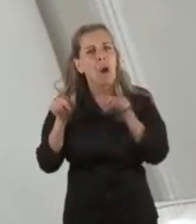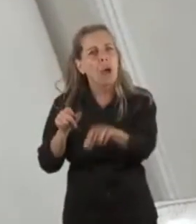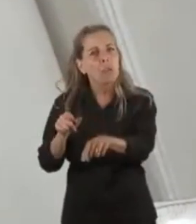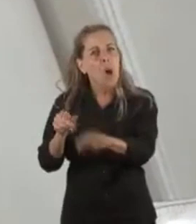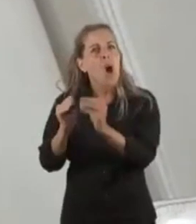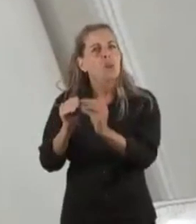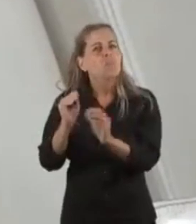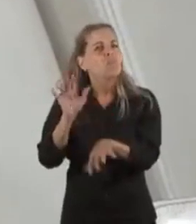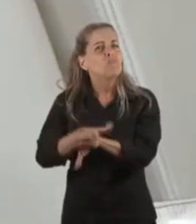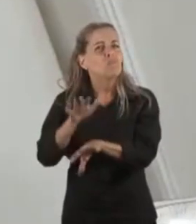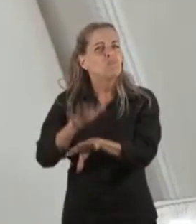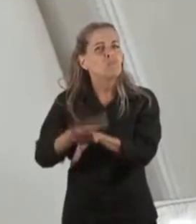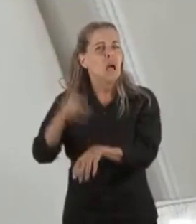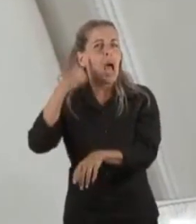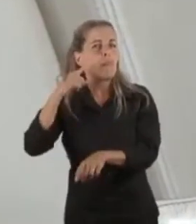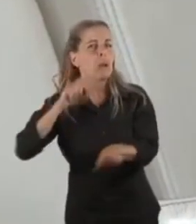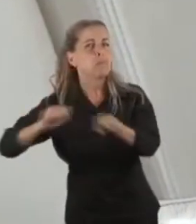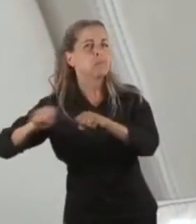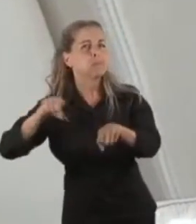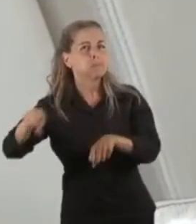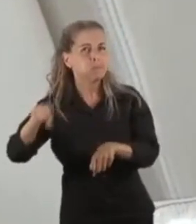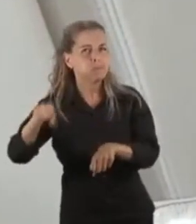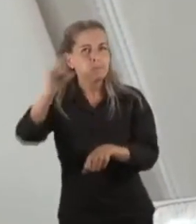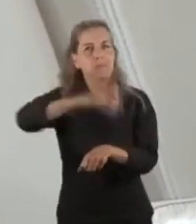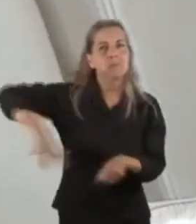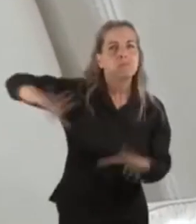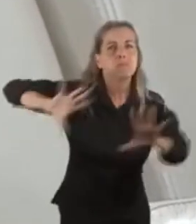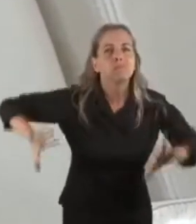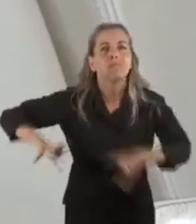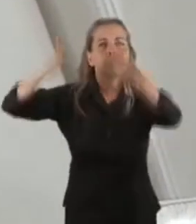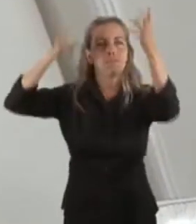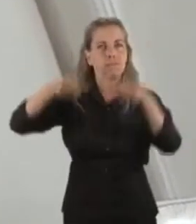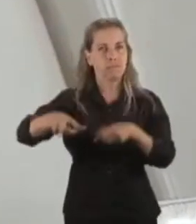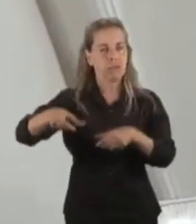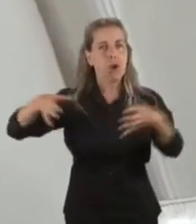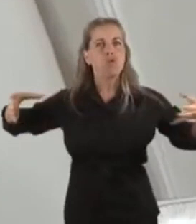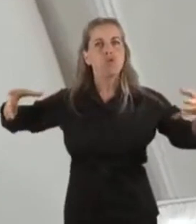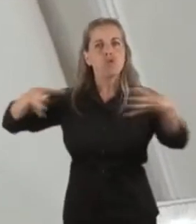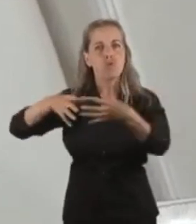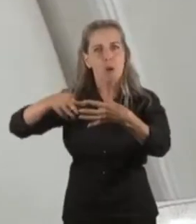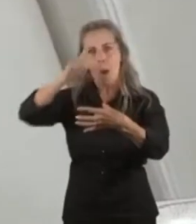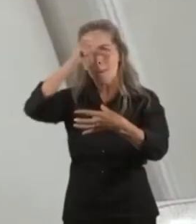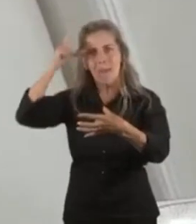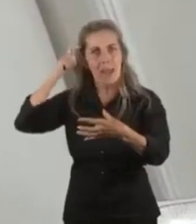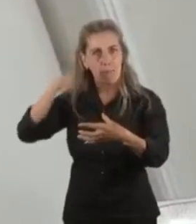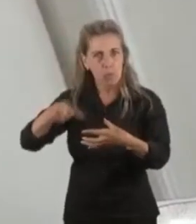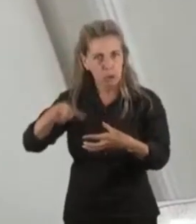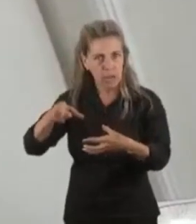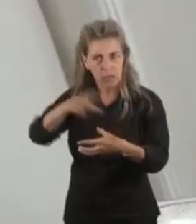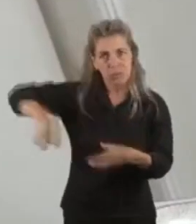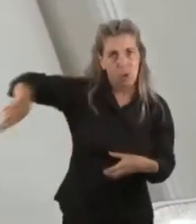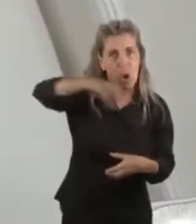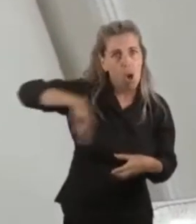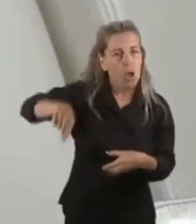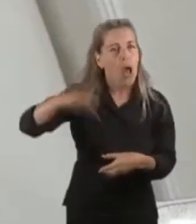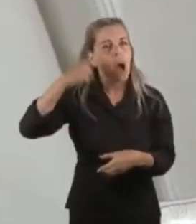hecho intencional que está detrás de este hecho la resistencia en central mapuche la ram los calificó de chantas también quiero